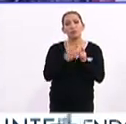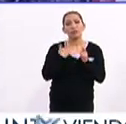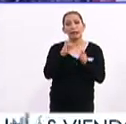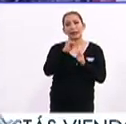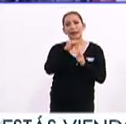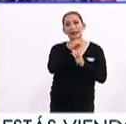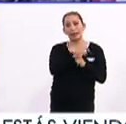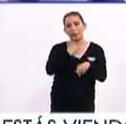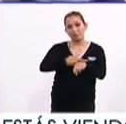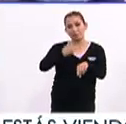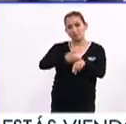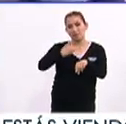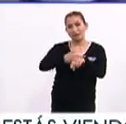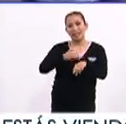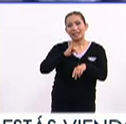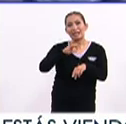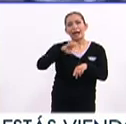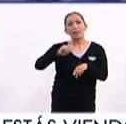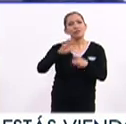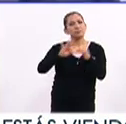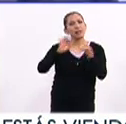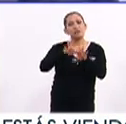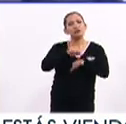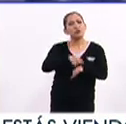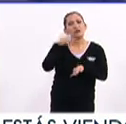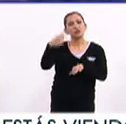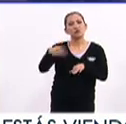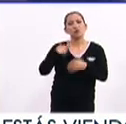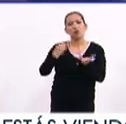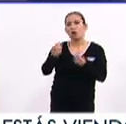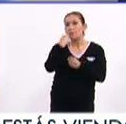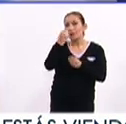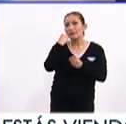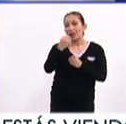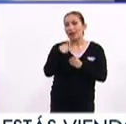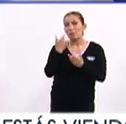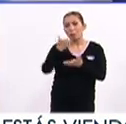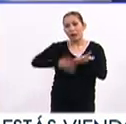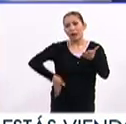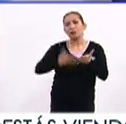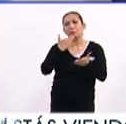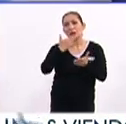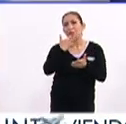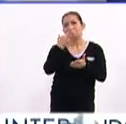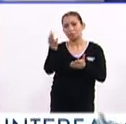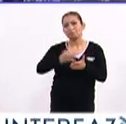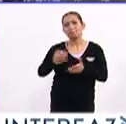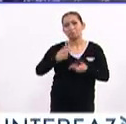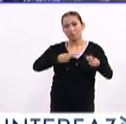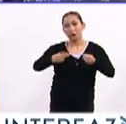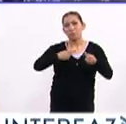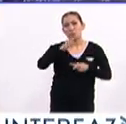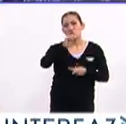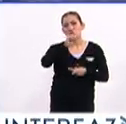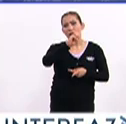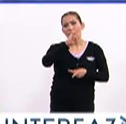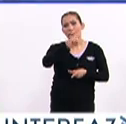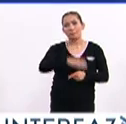de Ingeniería de Procesos del ICAD, quien viene a platicarnos sobre suplementos nutricionales a bajo costo y buen sabor desarrollados por la